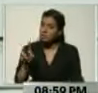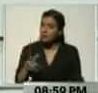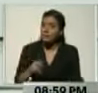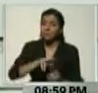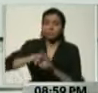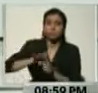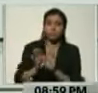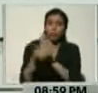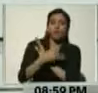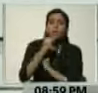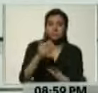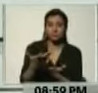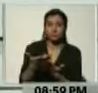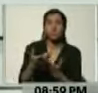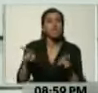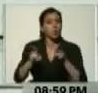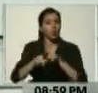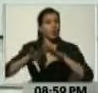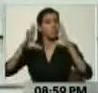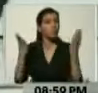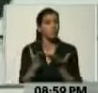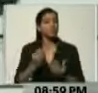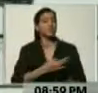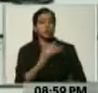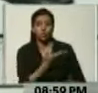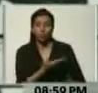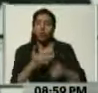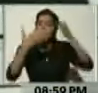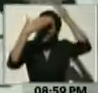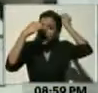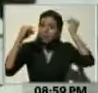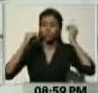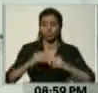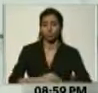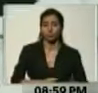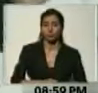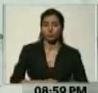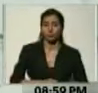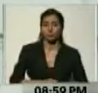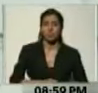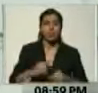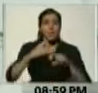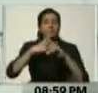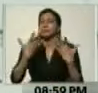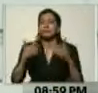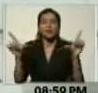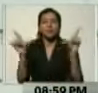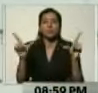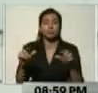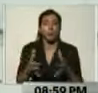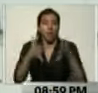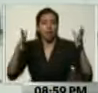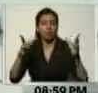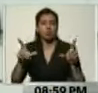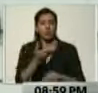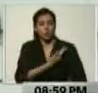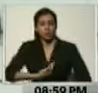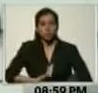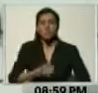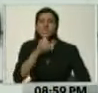buena parte del mundo, embajador. Es decir, los grandes medios de comunicación,